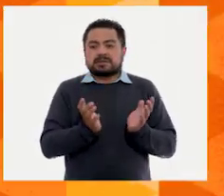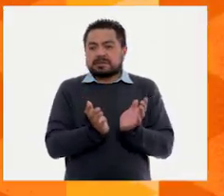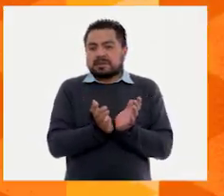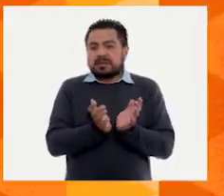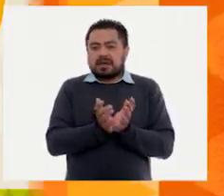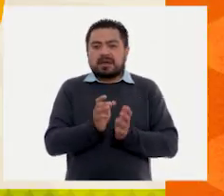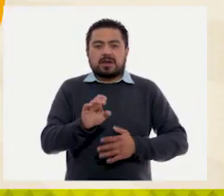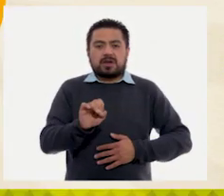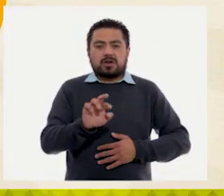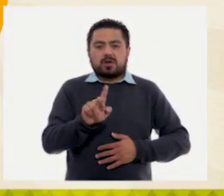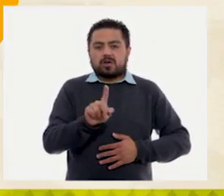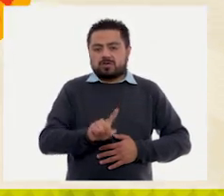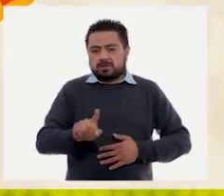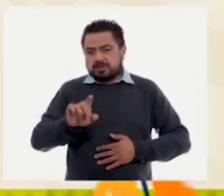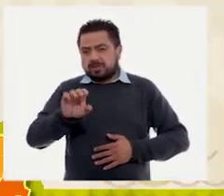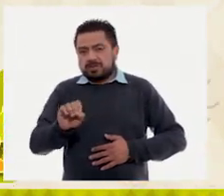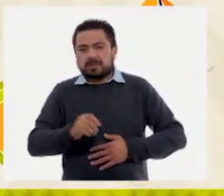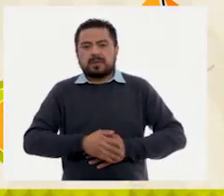y Orozco.